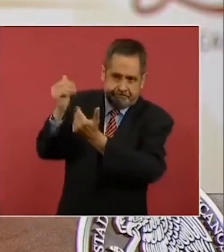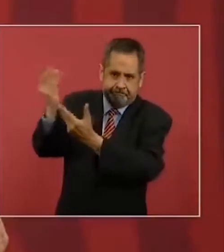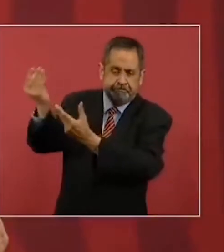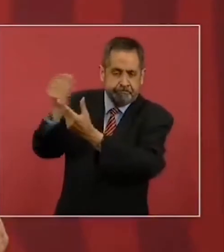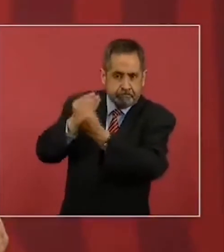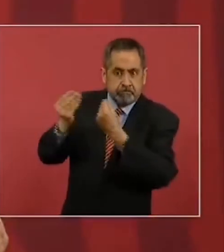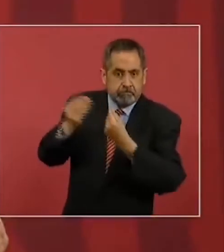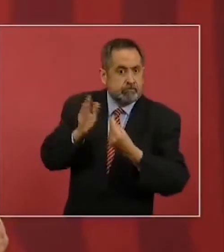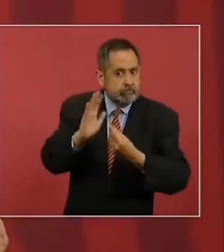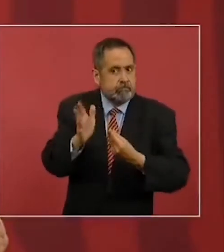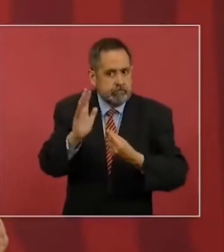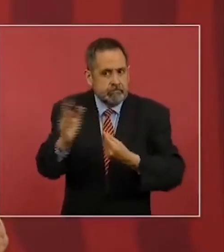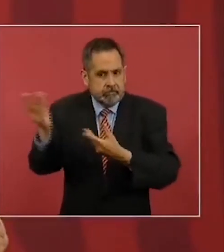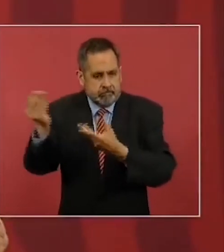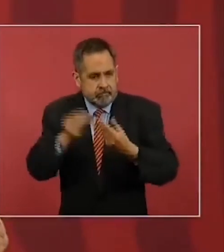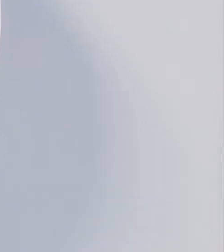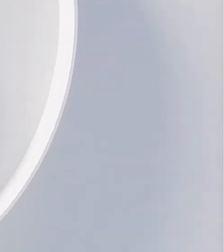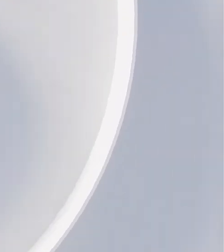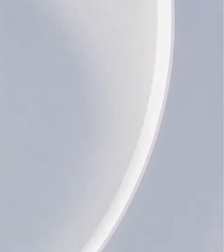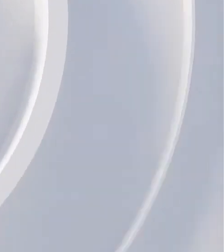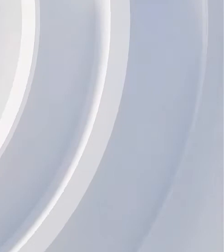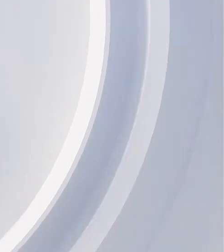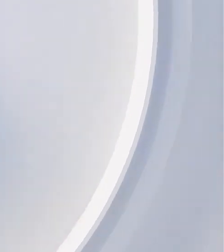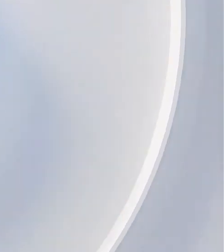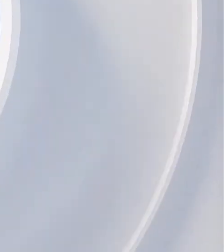apoyos expuso el mandatario